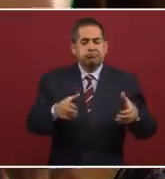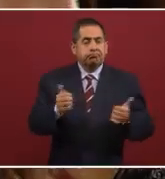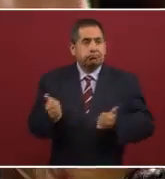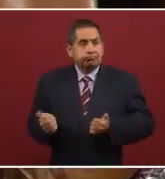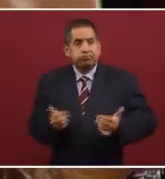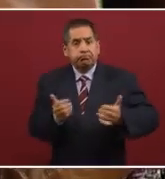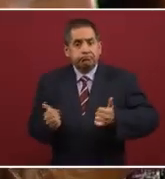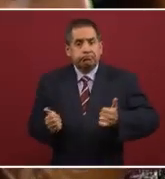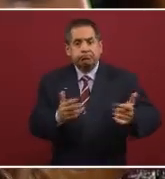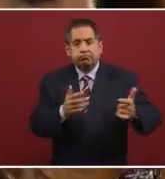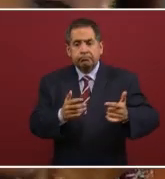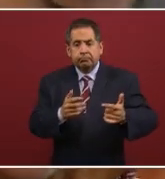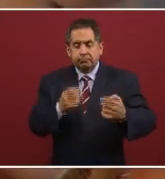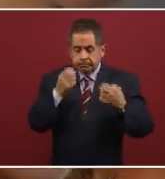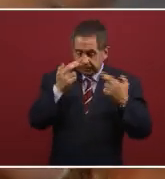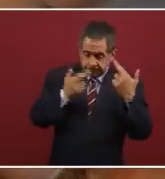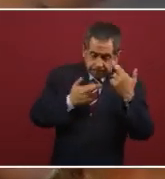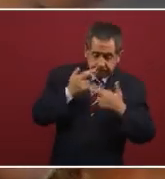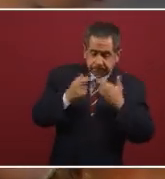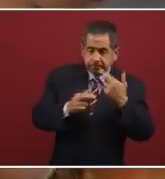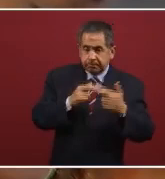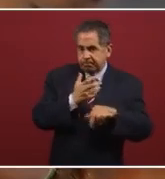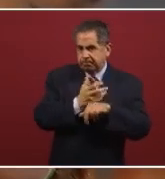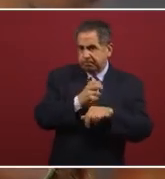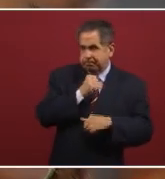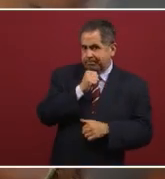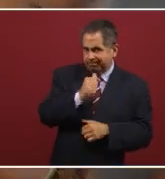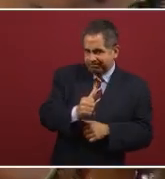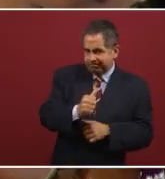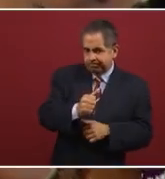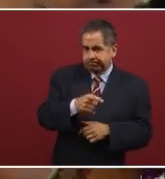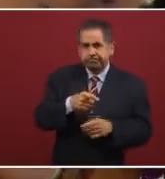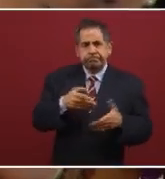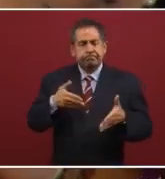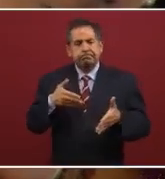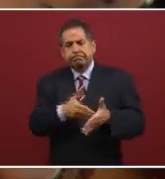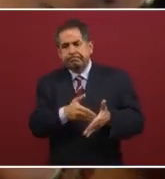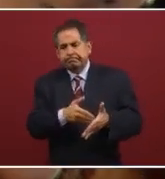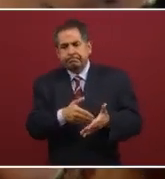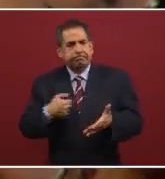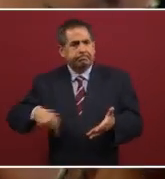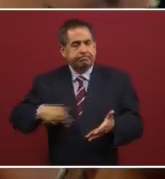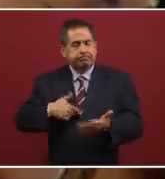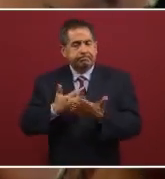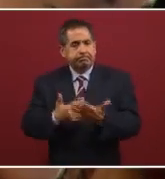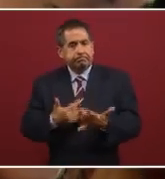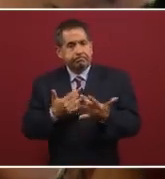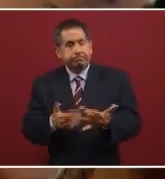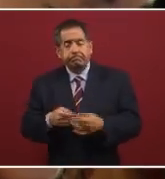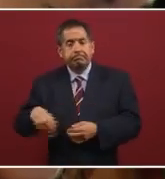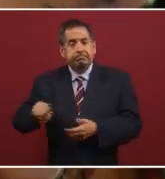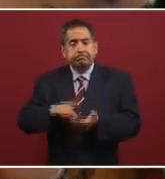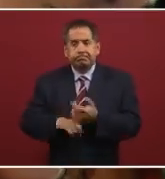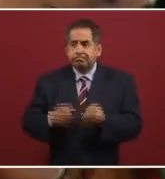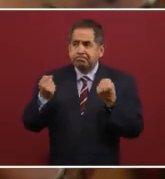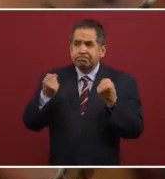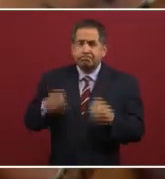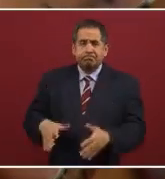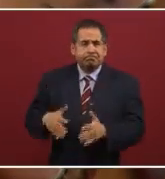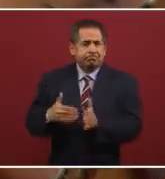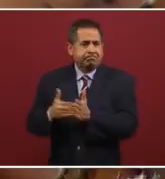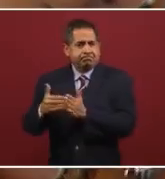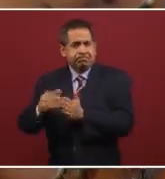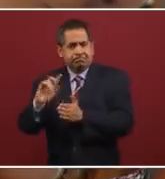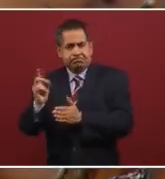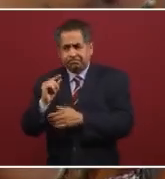la capacidad para estarlo revisando. Y esto causó pérdidas por miles de millones de dólares en